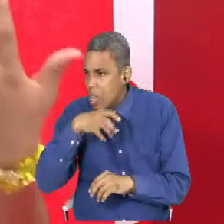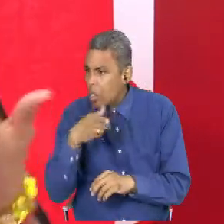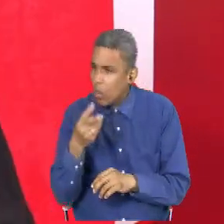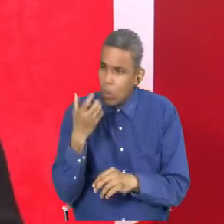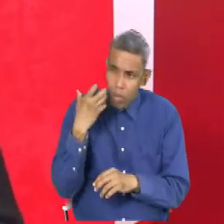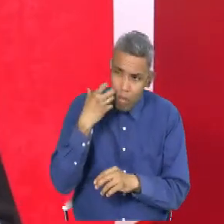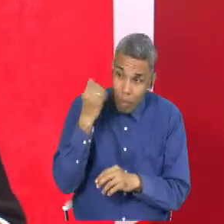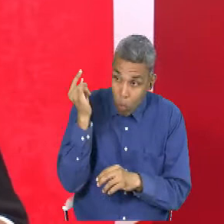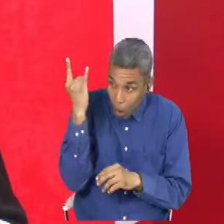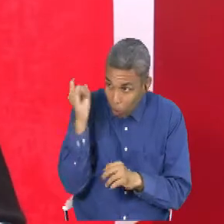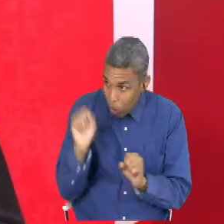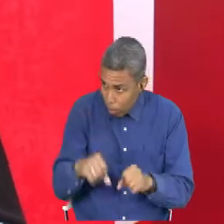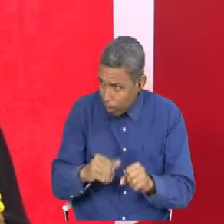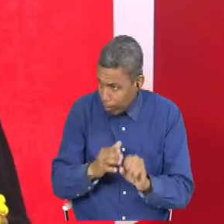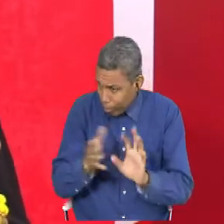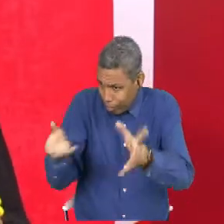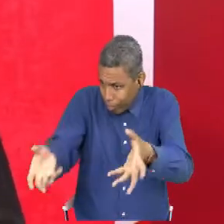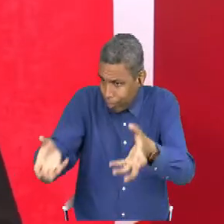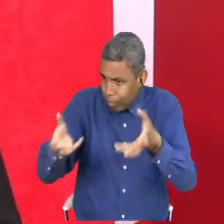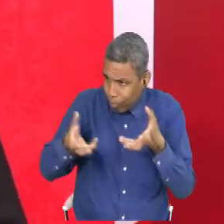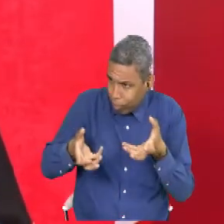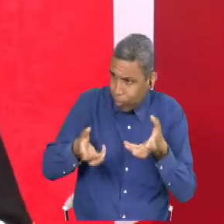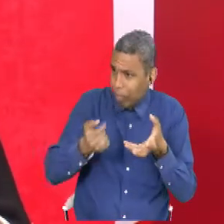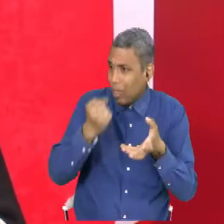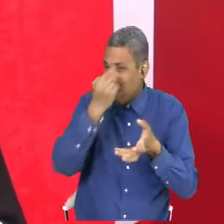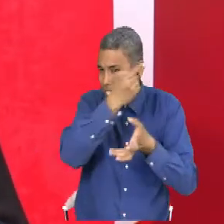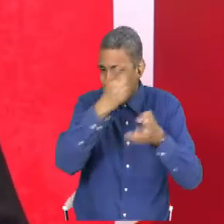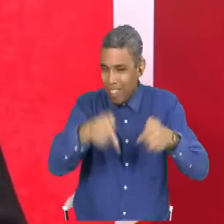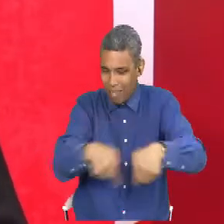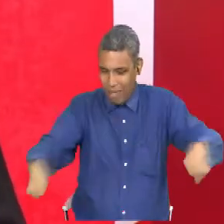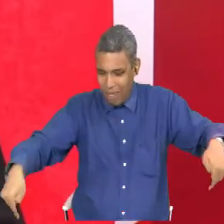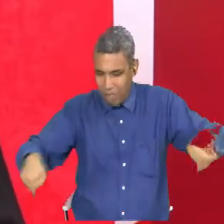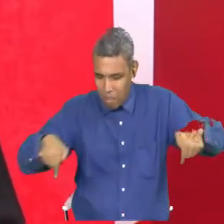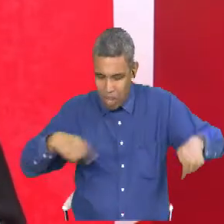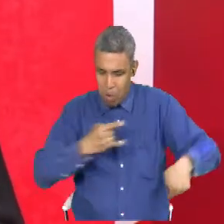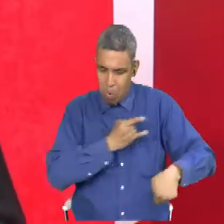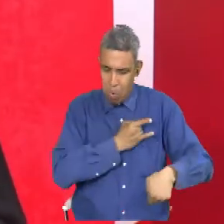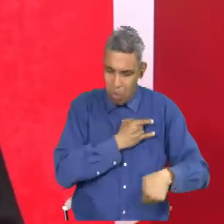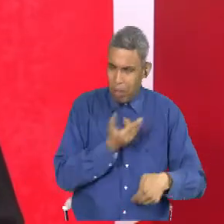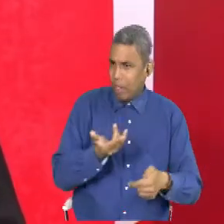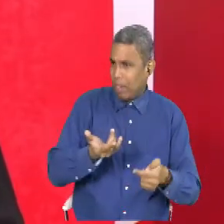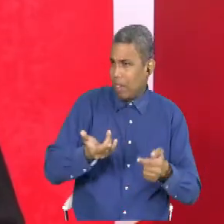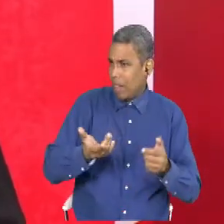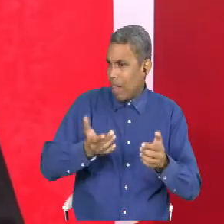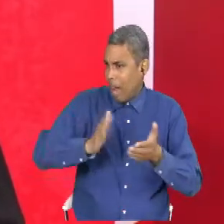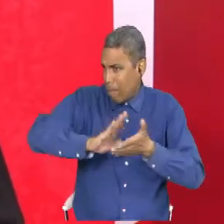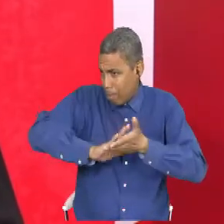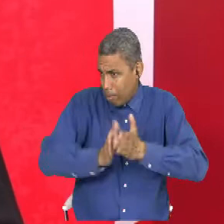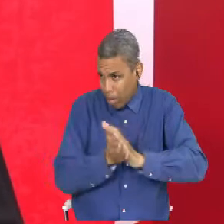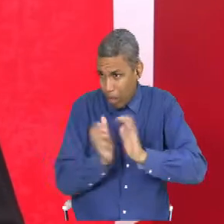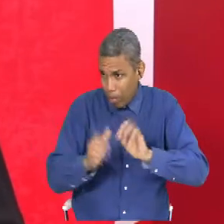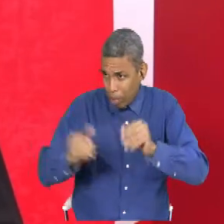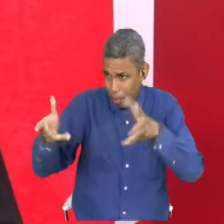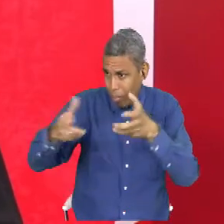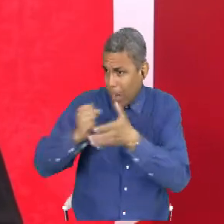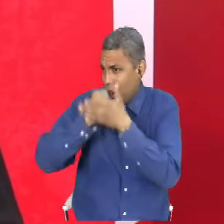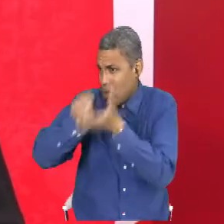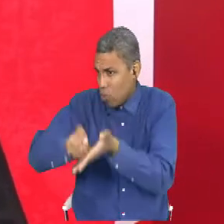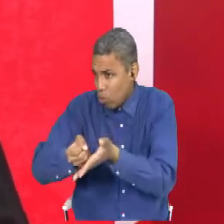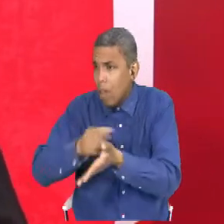en qué estado está y todo este proceso. Los estudiantes, cuando llegan ya a este punto de llegar a la clínica